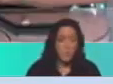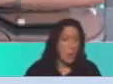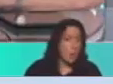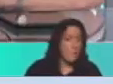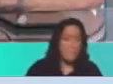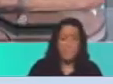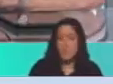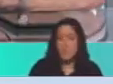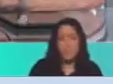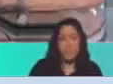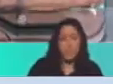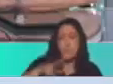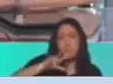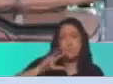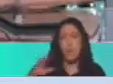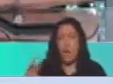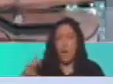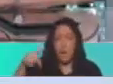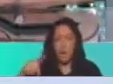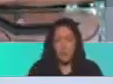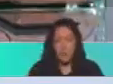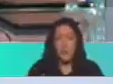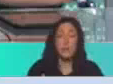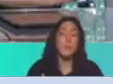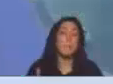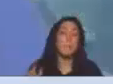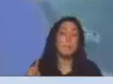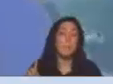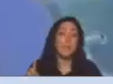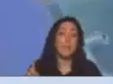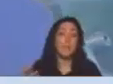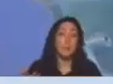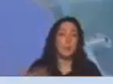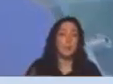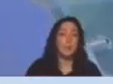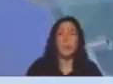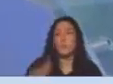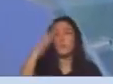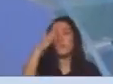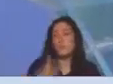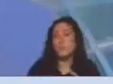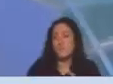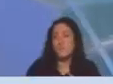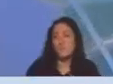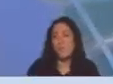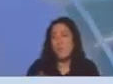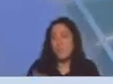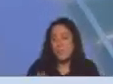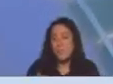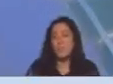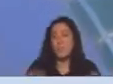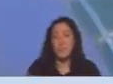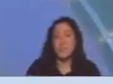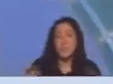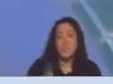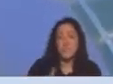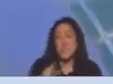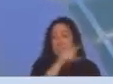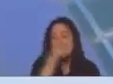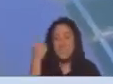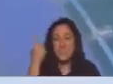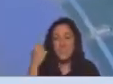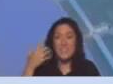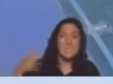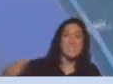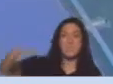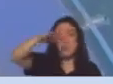Eh pero en algún momento van a caducar Y entonces ya la Comisión Nacional de actividades espaciales